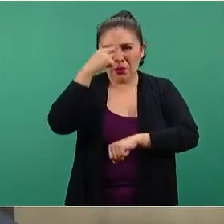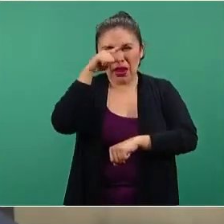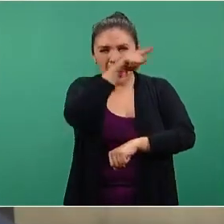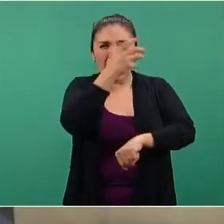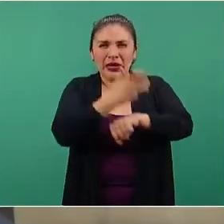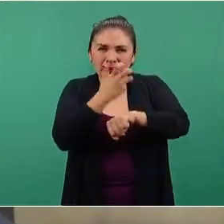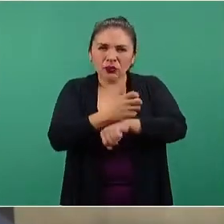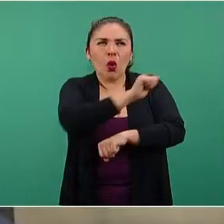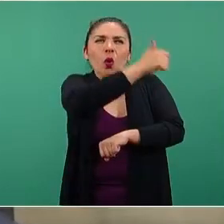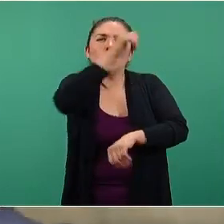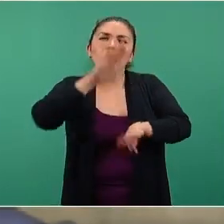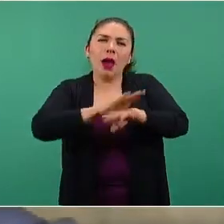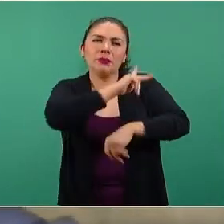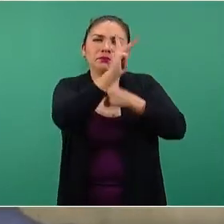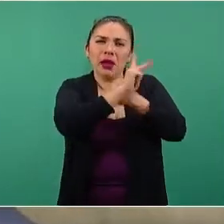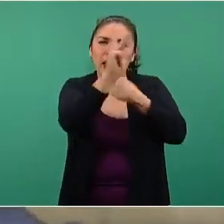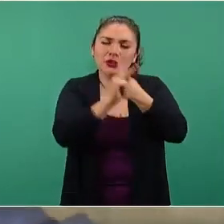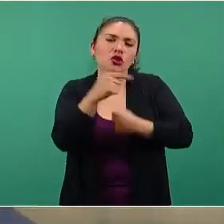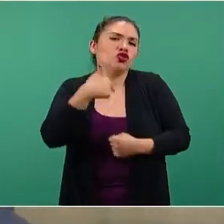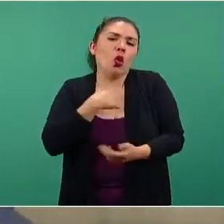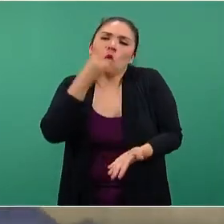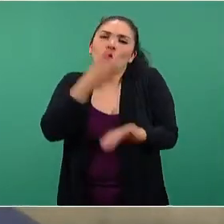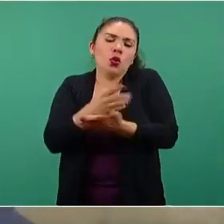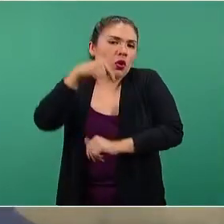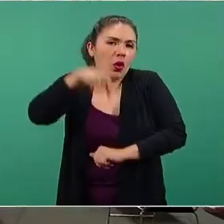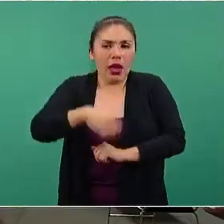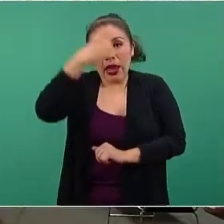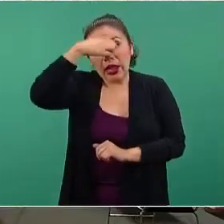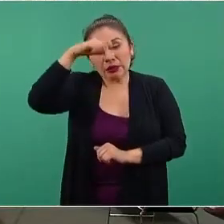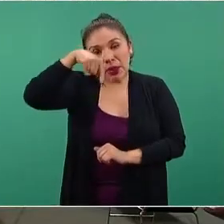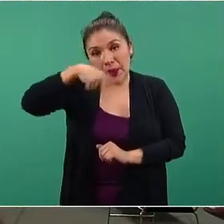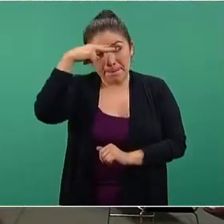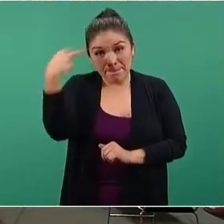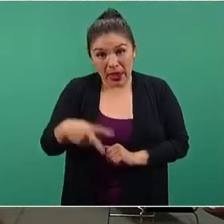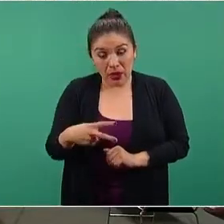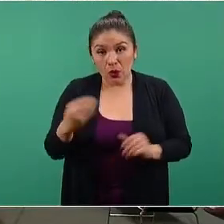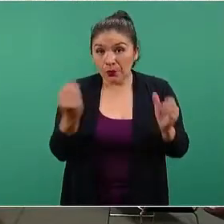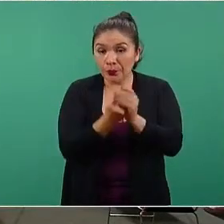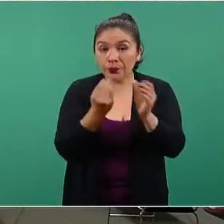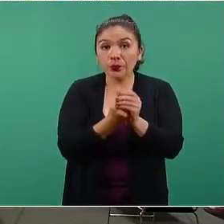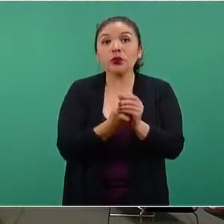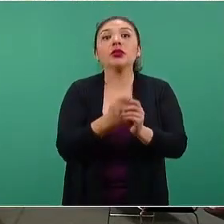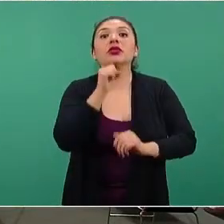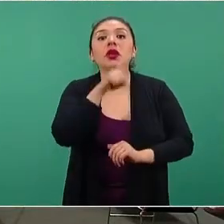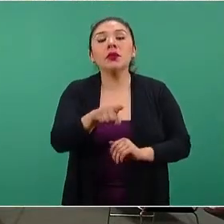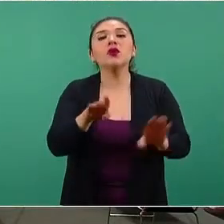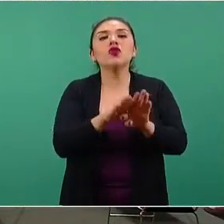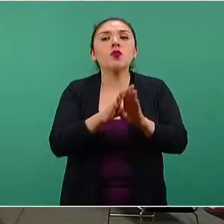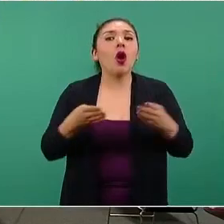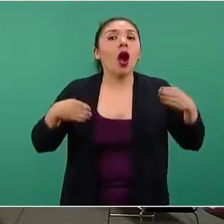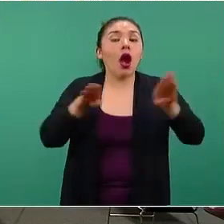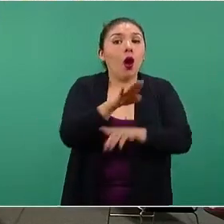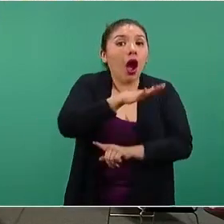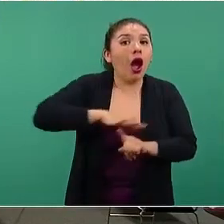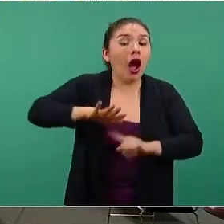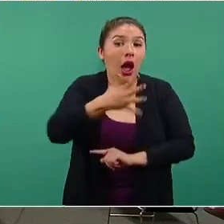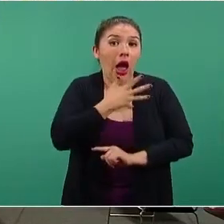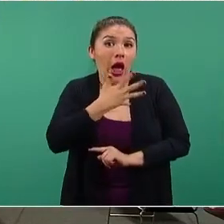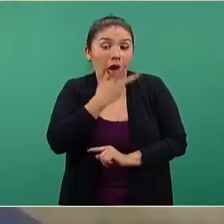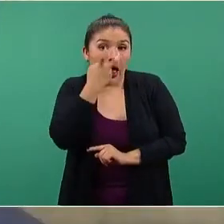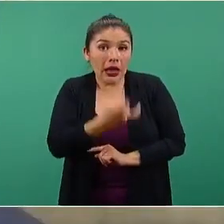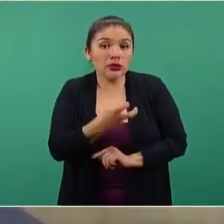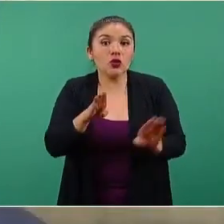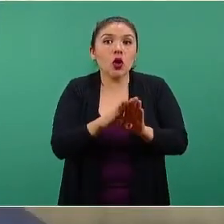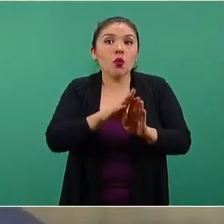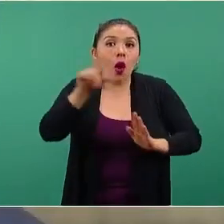Estados Unidos y otros países, y yo me referí exclusivamente a la experiencia mexicana y a las conclusiones generales que tenemos